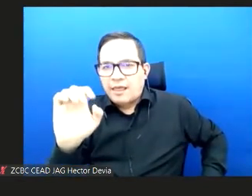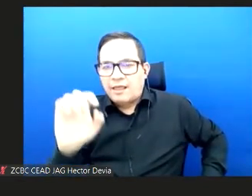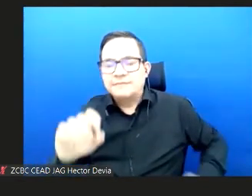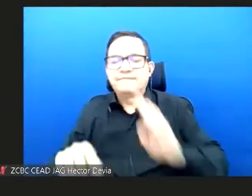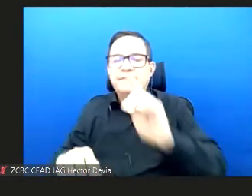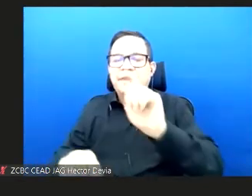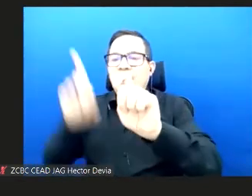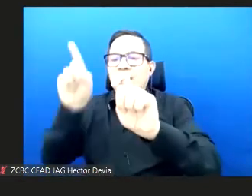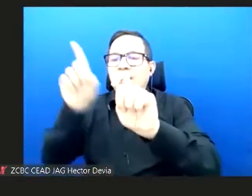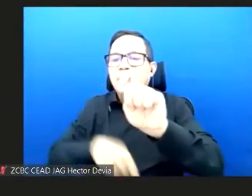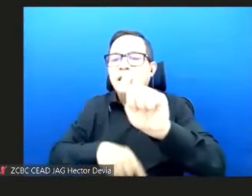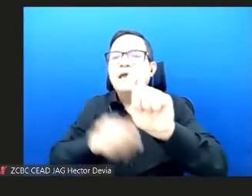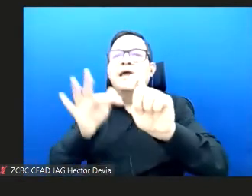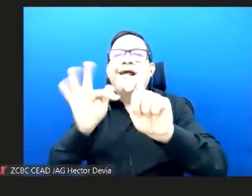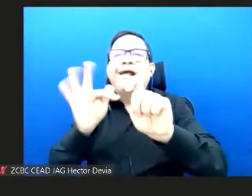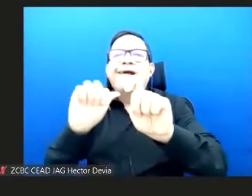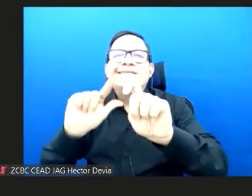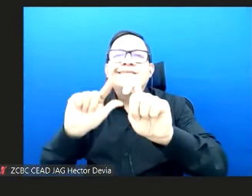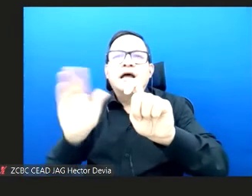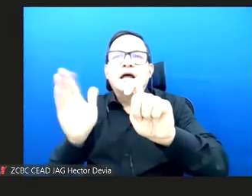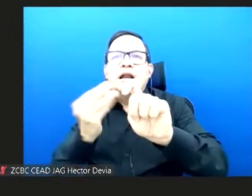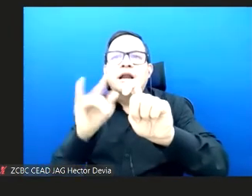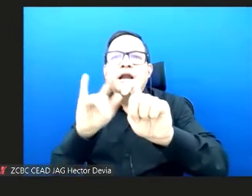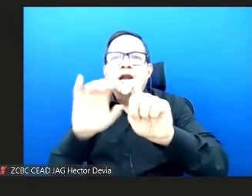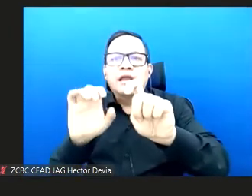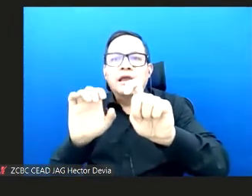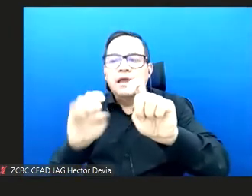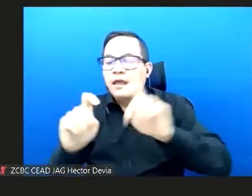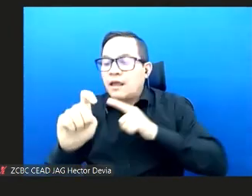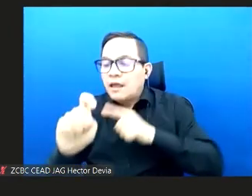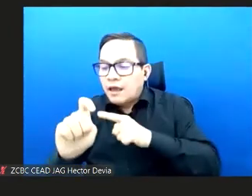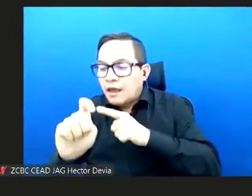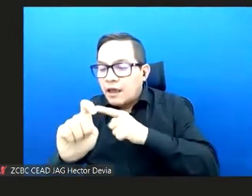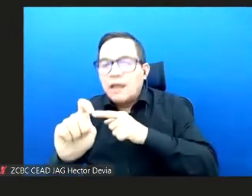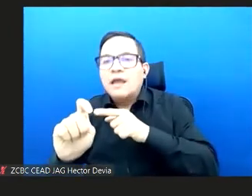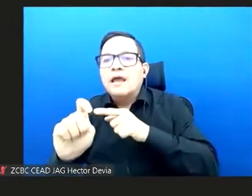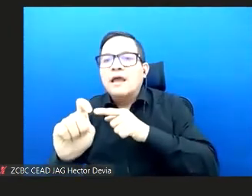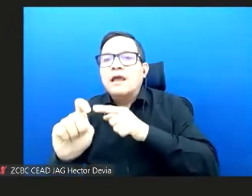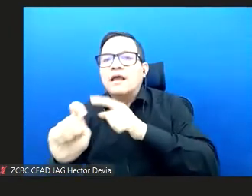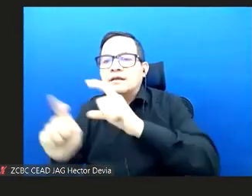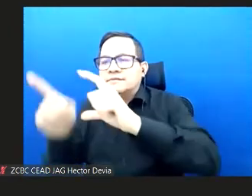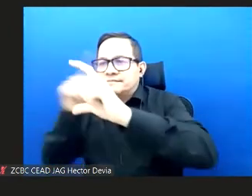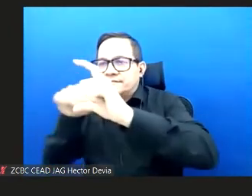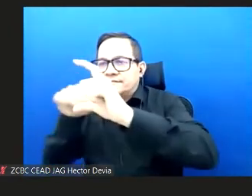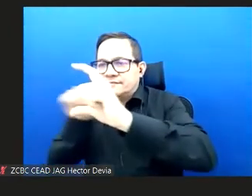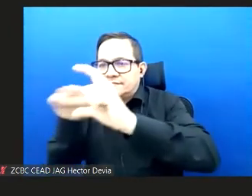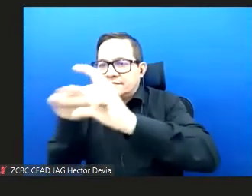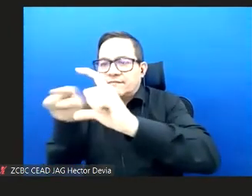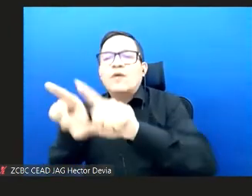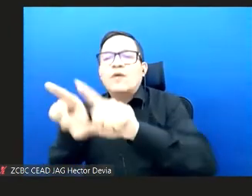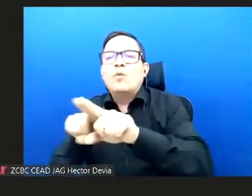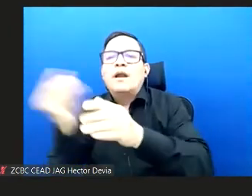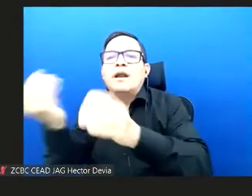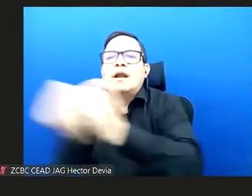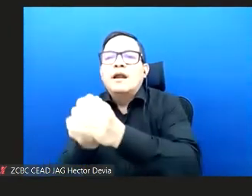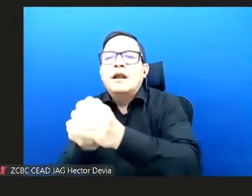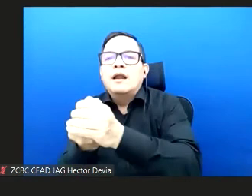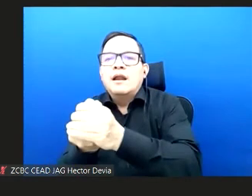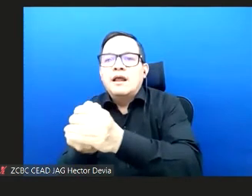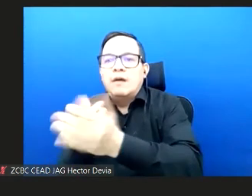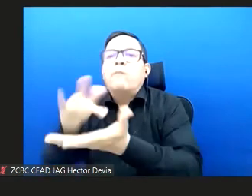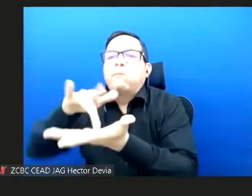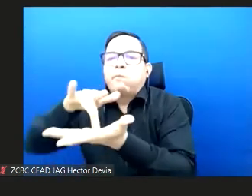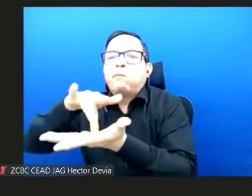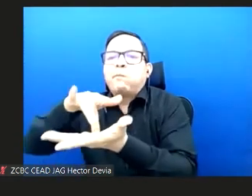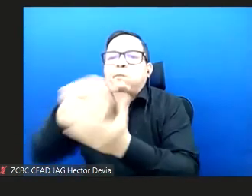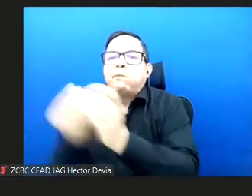tal que X pertenece a los colores de la bandera de Colombia. ¿Qué tenemos que hacer? Lo primero que nos ponen a hacer es